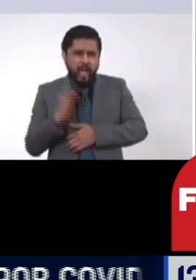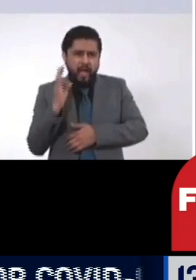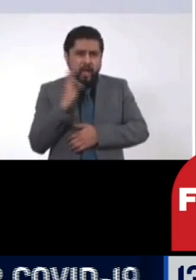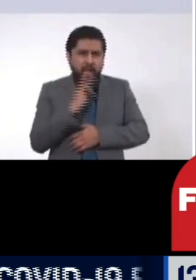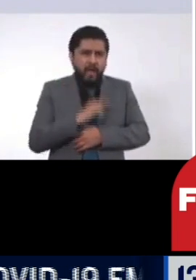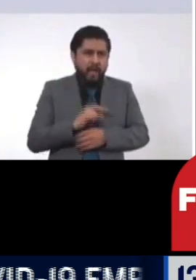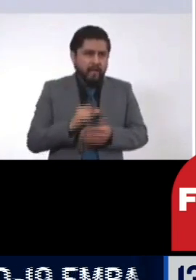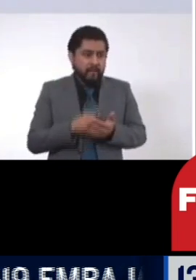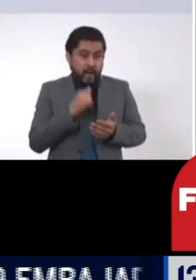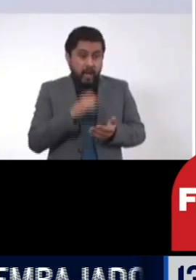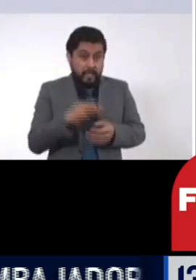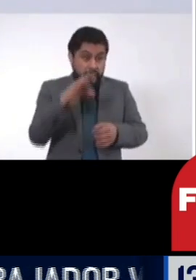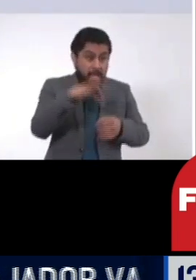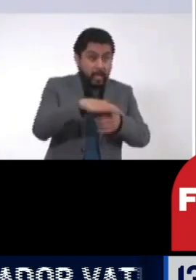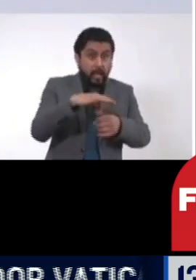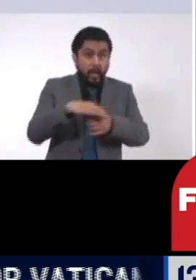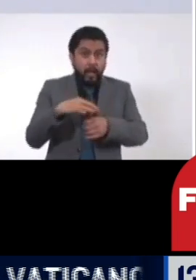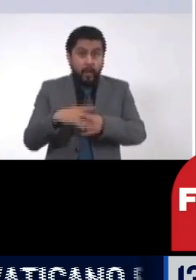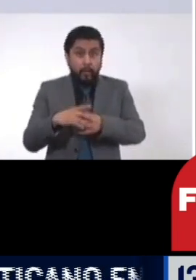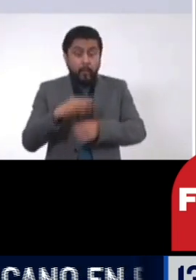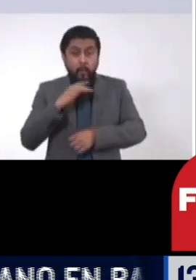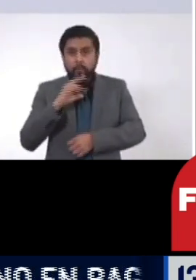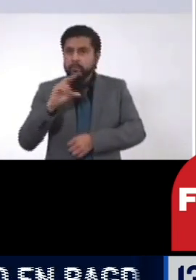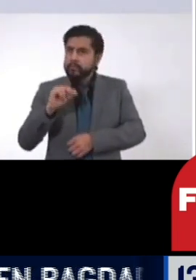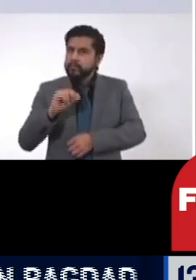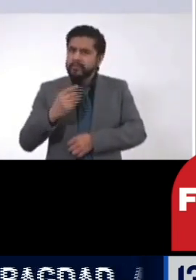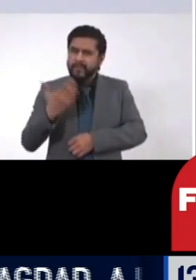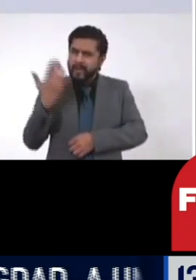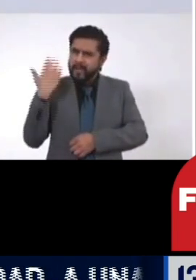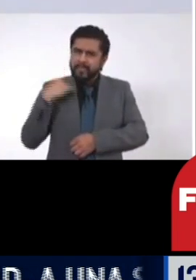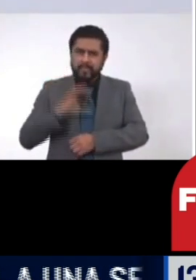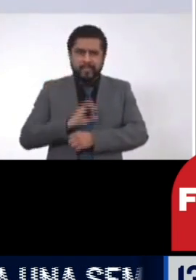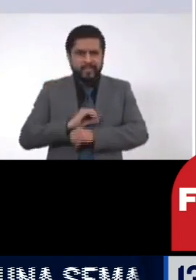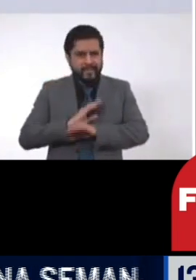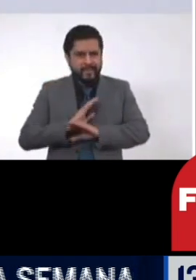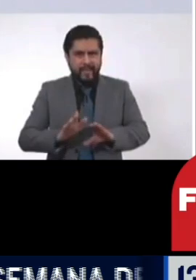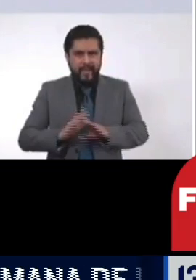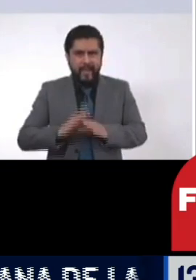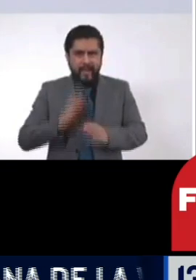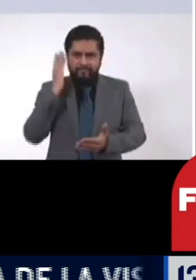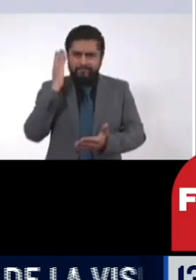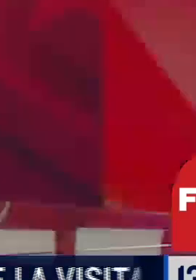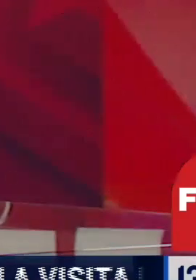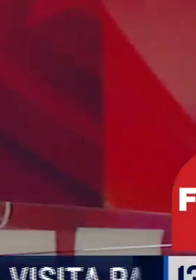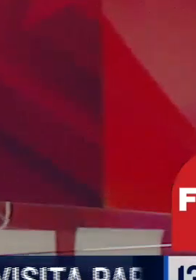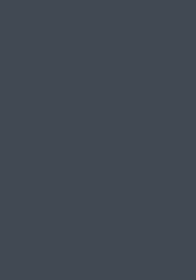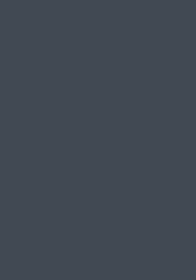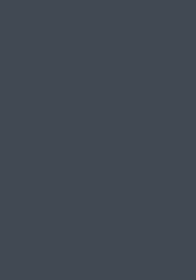antidemocráticas que deben quedar en el pasado de manera definitiva.